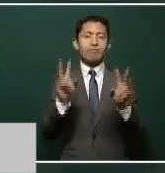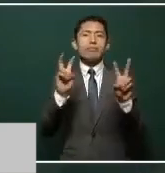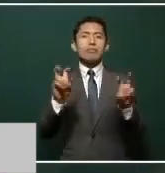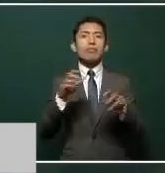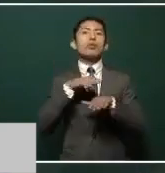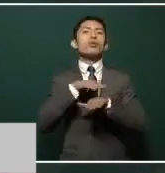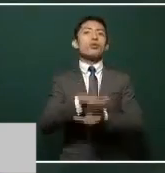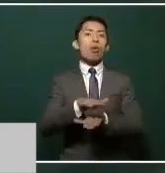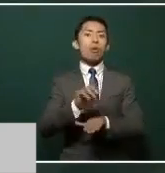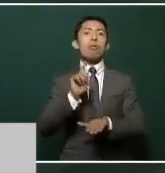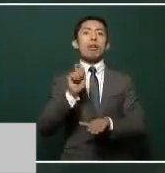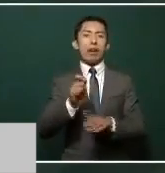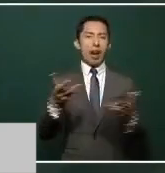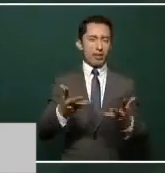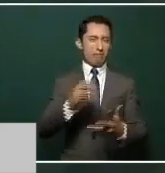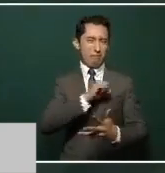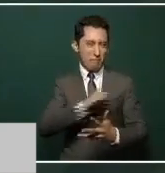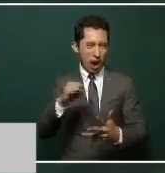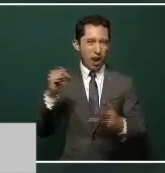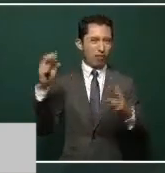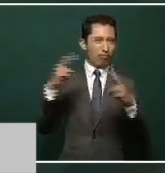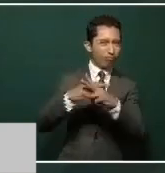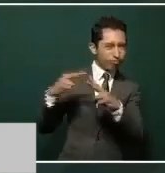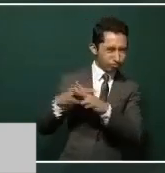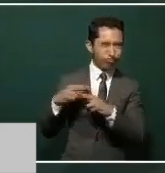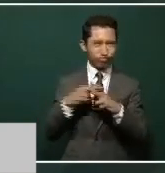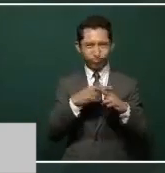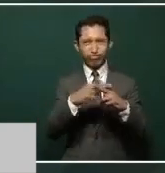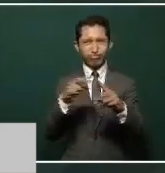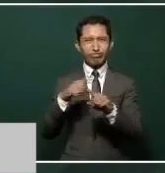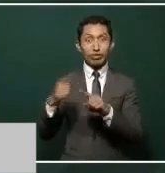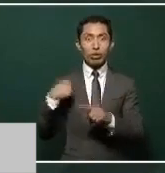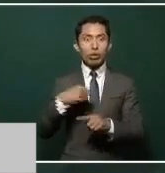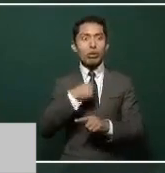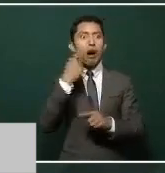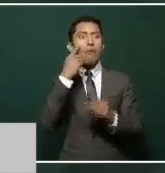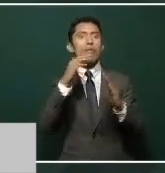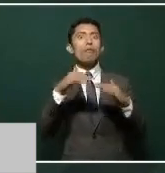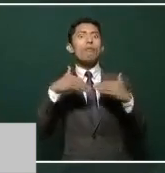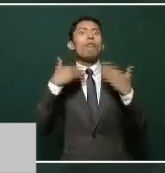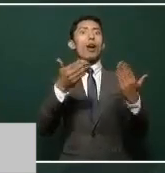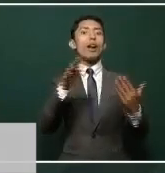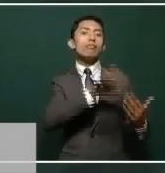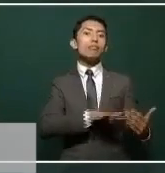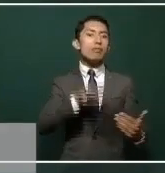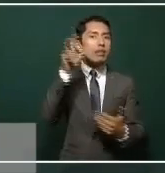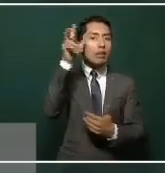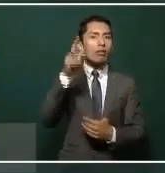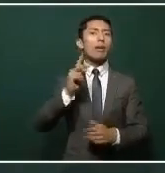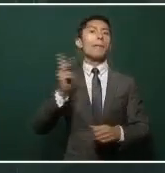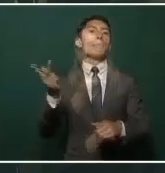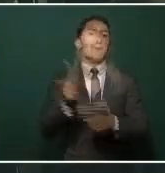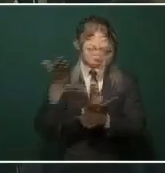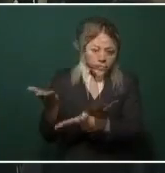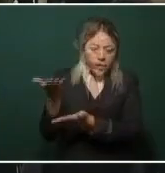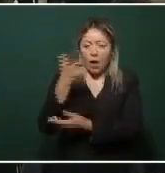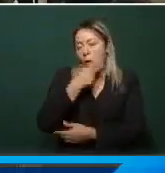la vigilancia de los ductos de Pemex. Hidalgo es el estado con mayor incidencia delictiva en el robo de combustibles en México.